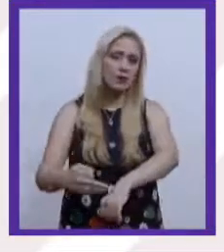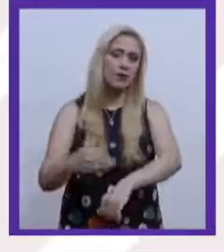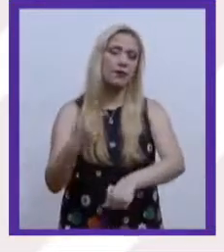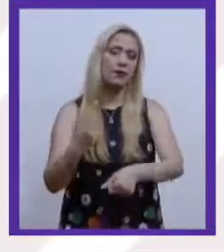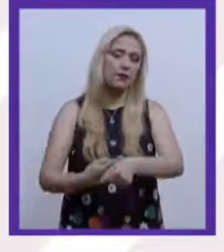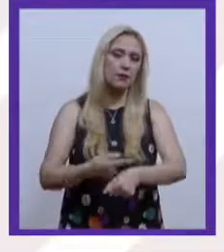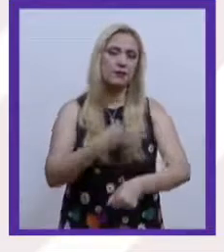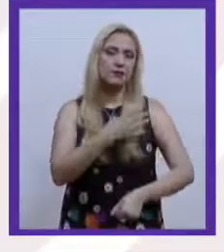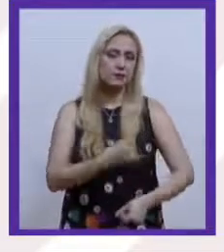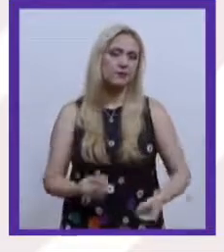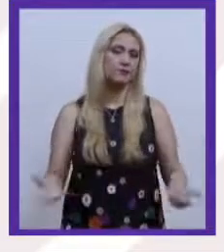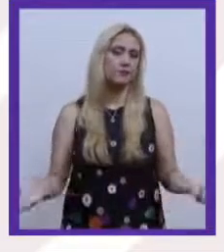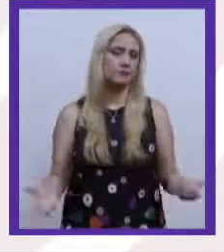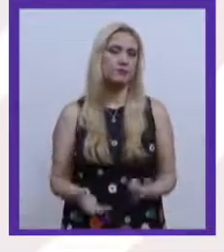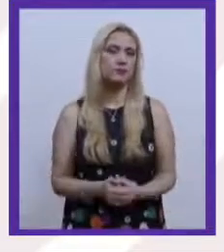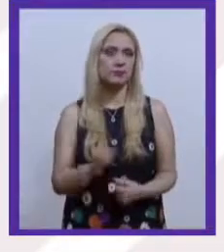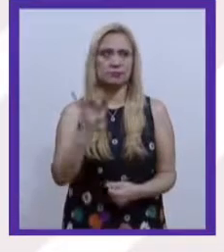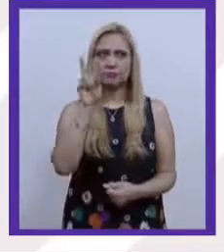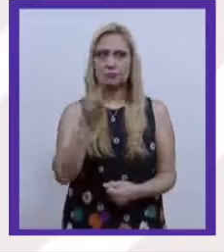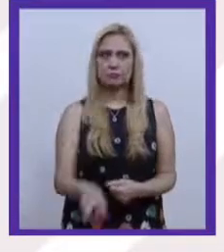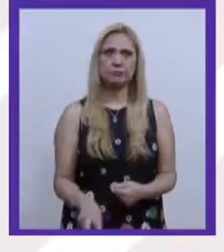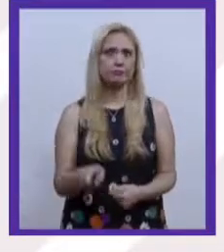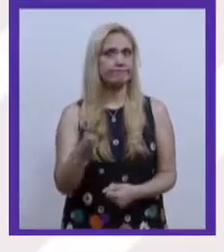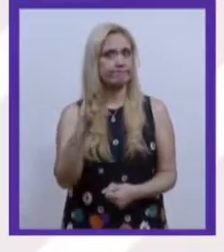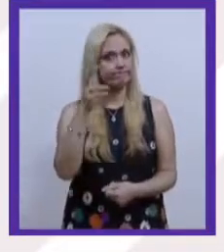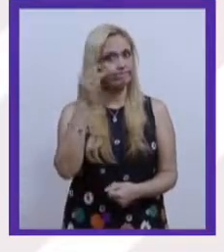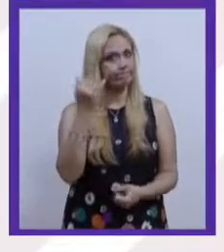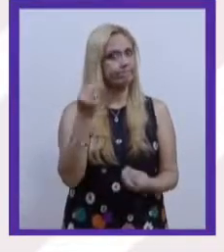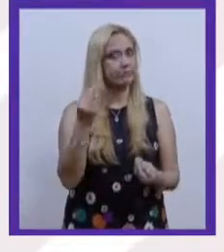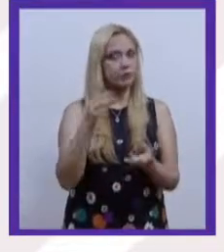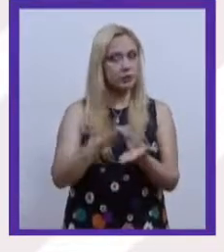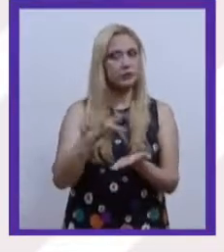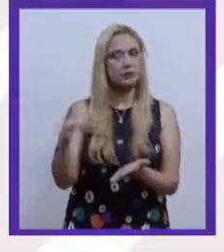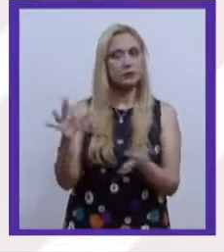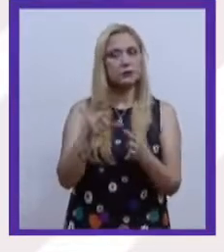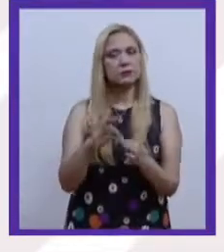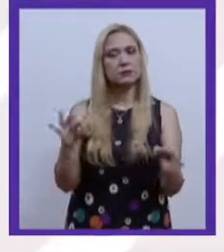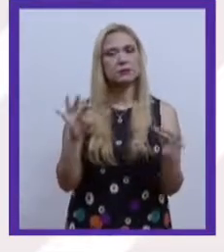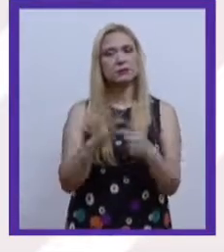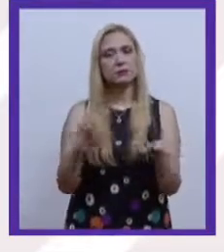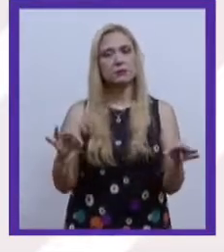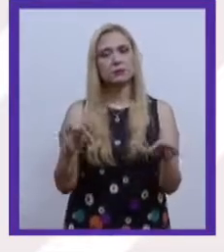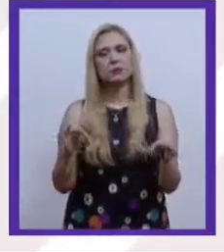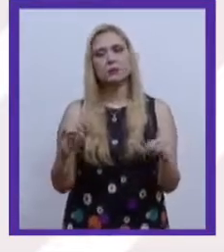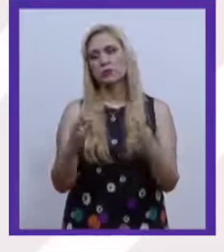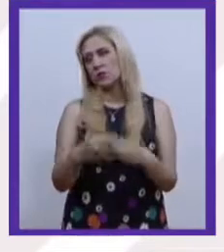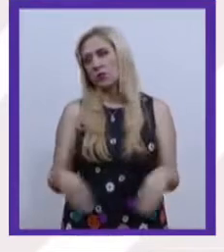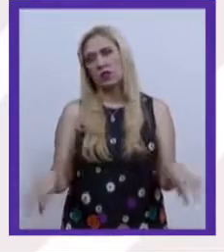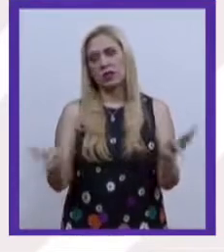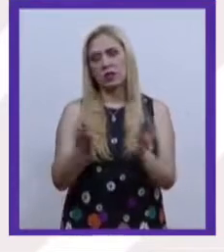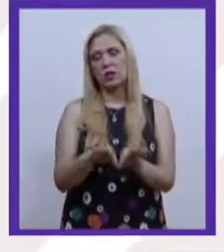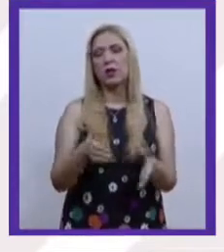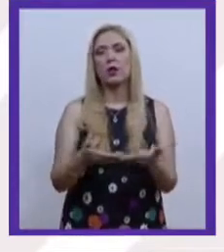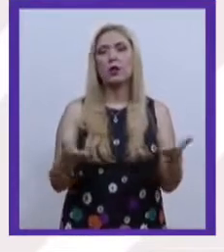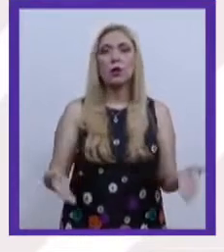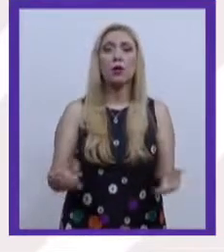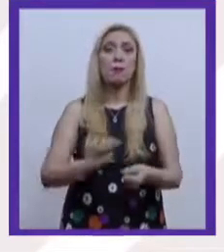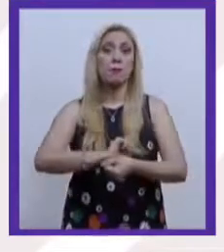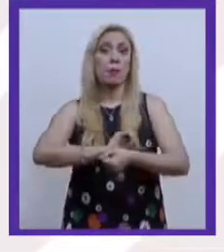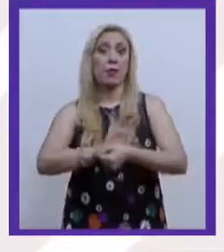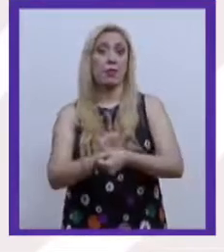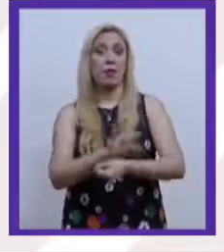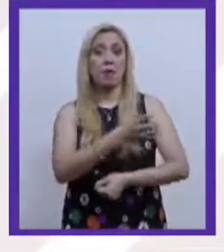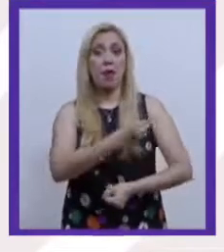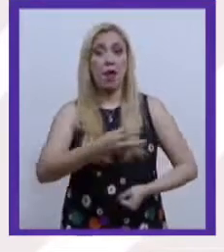Muchas gracias, senadora. Sí, recuerdo esa reforma que menciona, y bueno, pues son fundamentales, ¿no? Y justo ahora con la pandemia lo